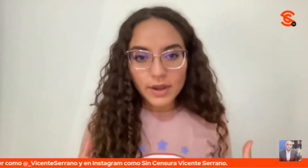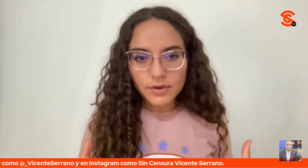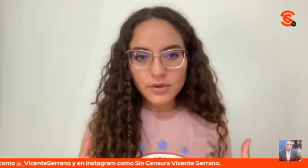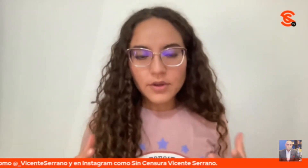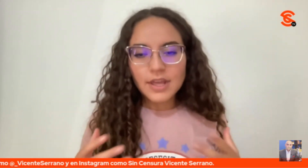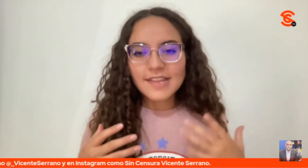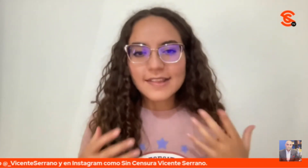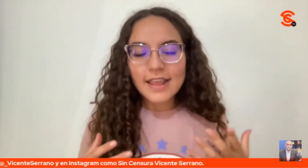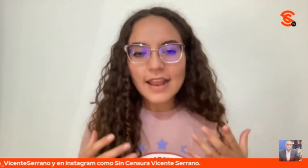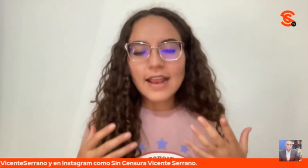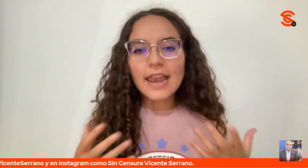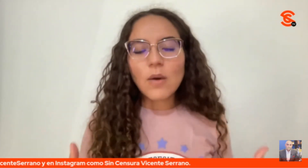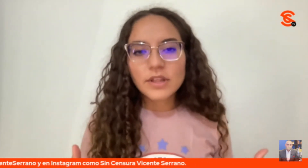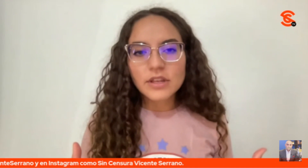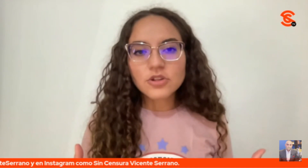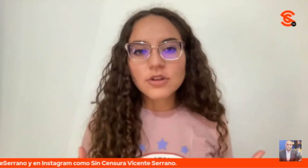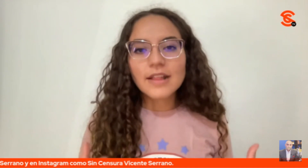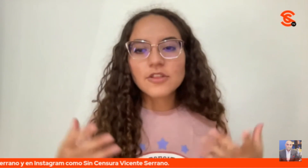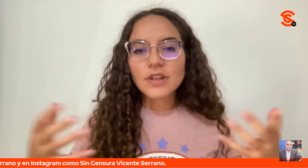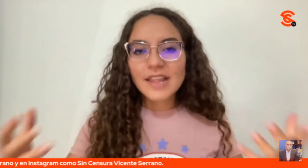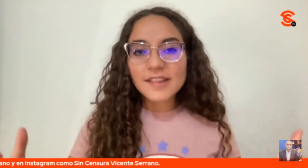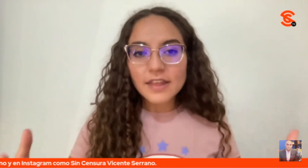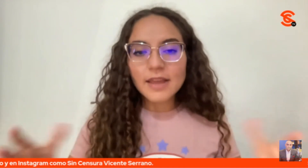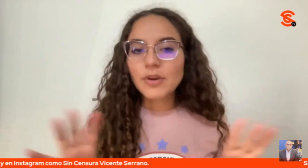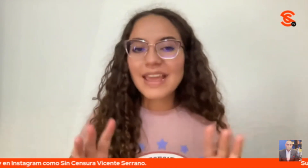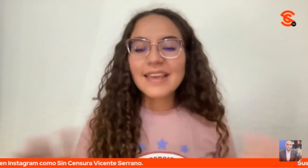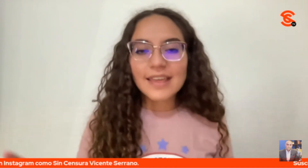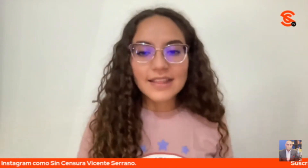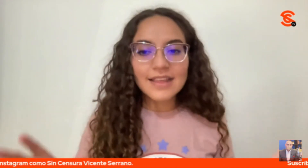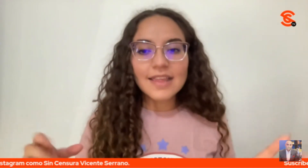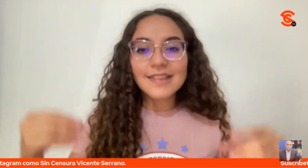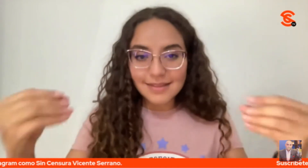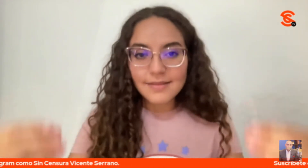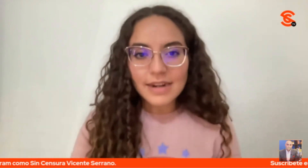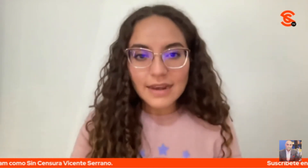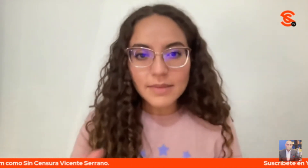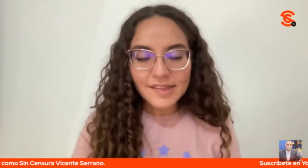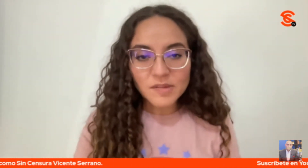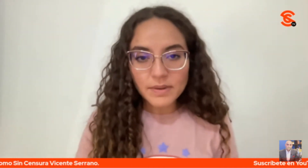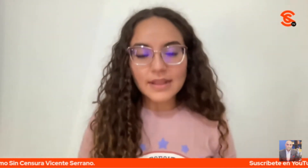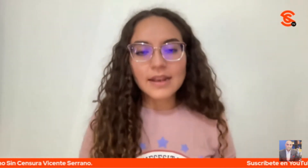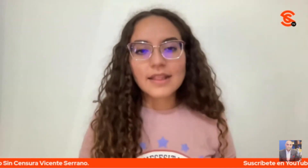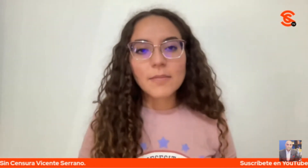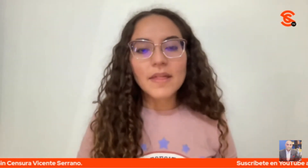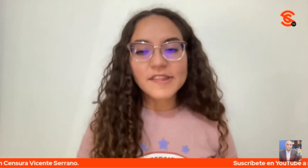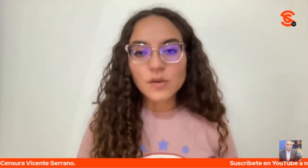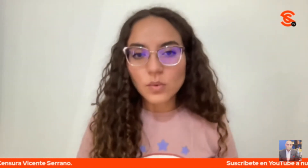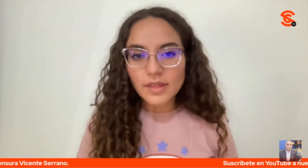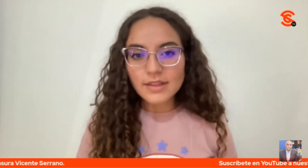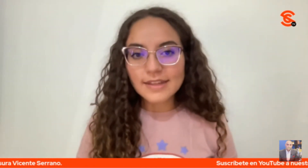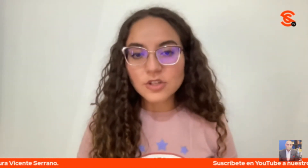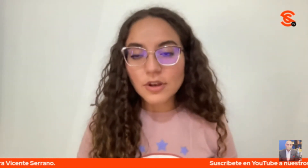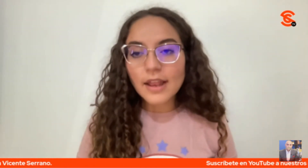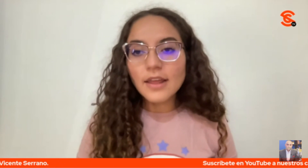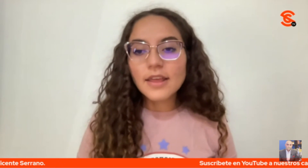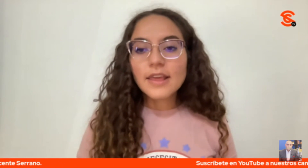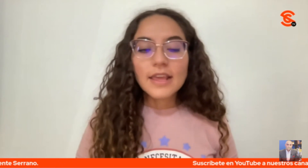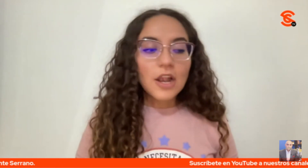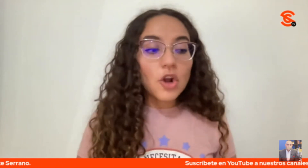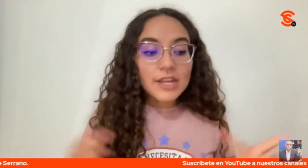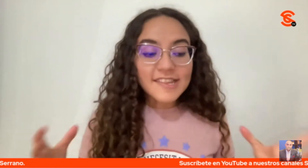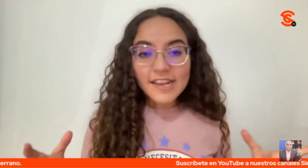no bueno que esté la Guardia Nacional dentro de la Sedena, porque hay gente que es realmente experta en el tema de seguridad